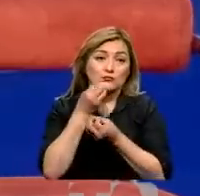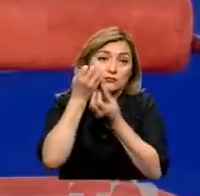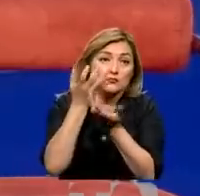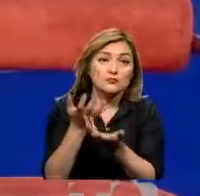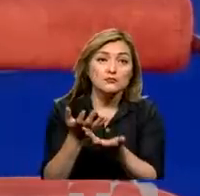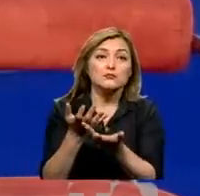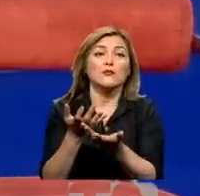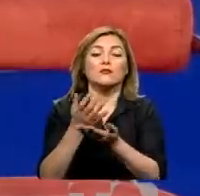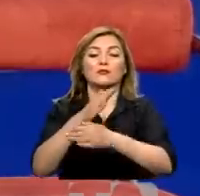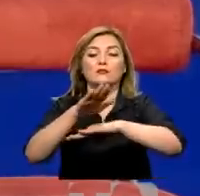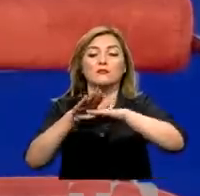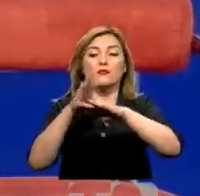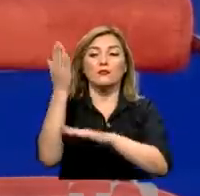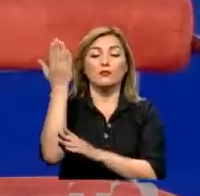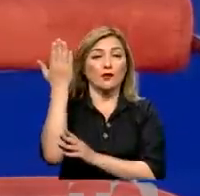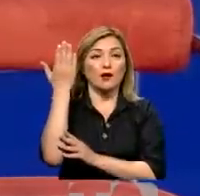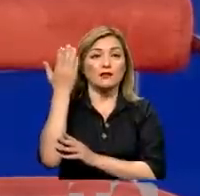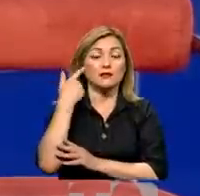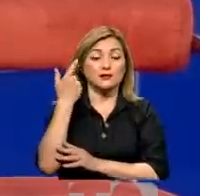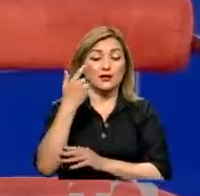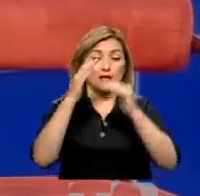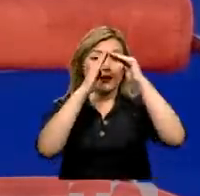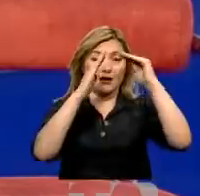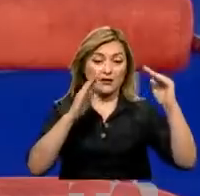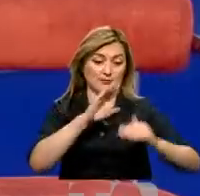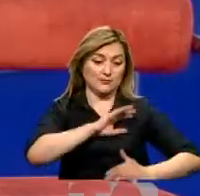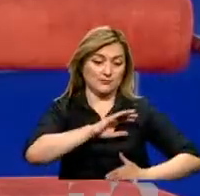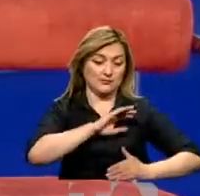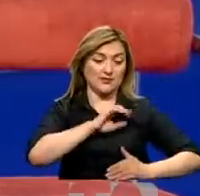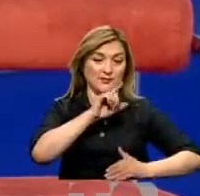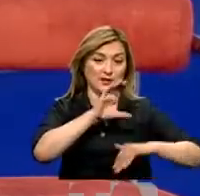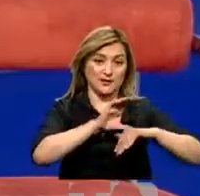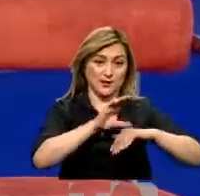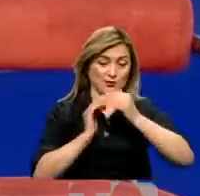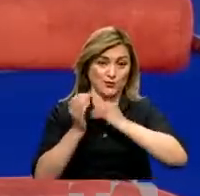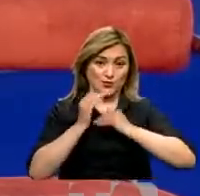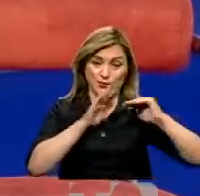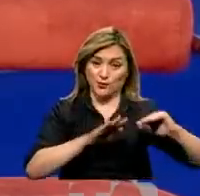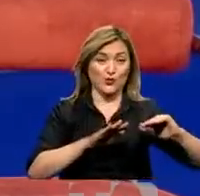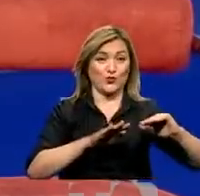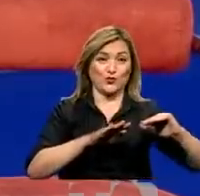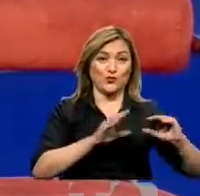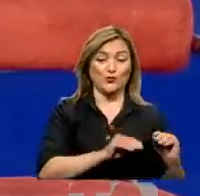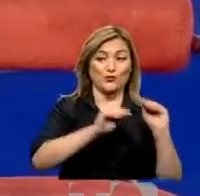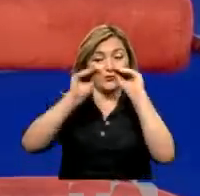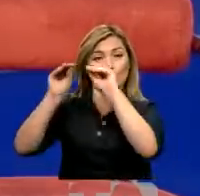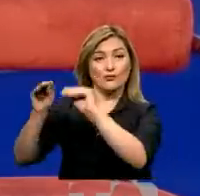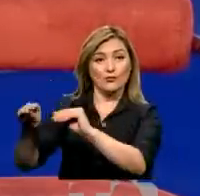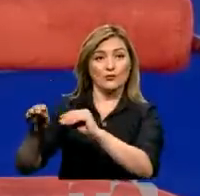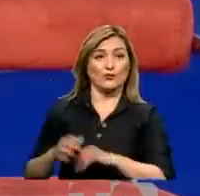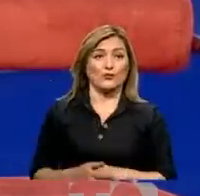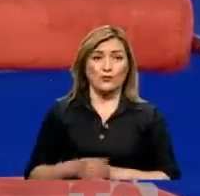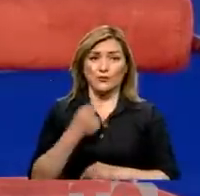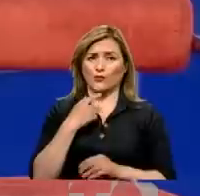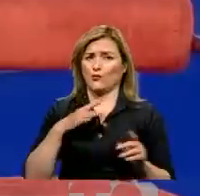de Quito y sobre todo el alcalde Jorge Yunda de que el Ejecutivo saldrá del centro histórico. Sostienen que esto afectará directamente